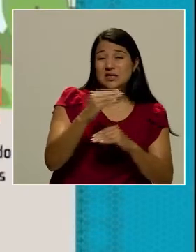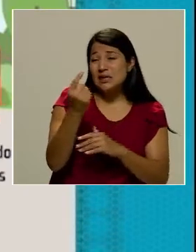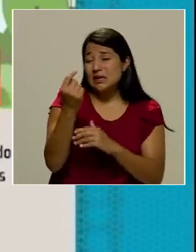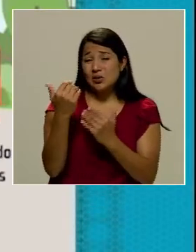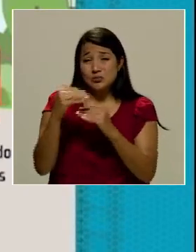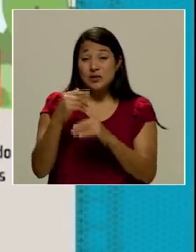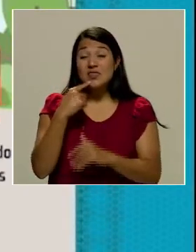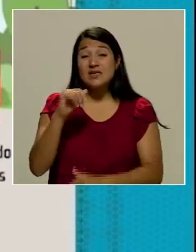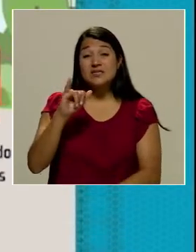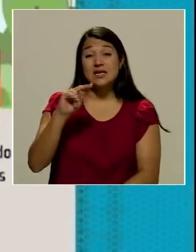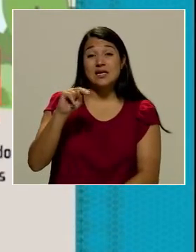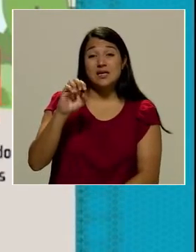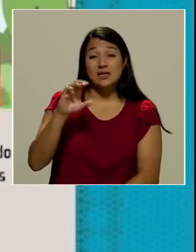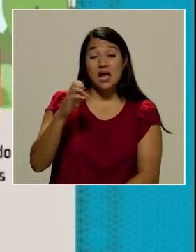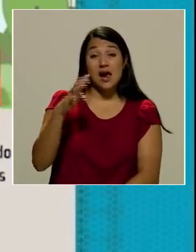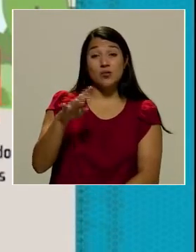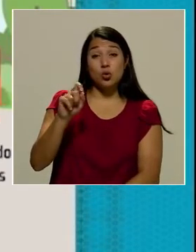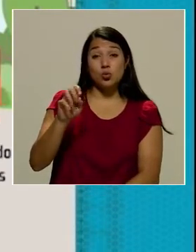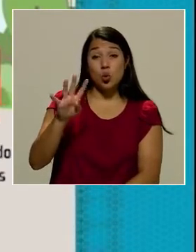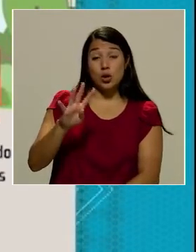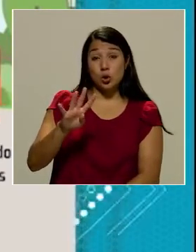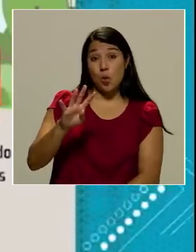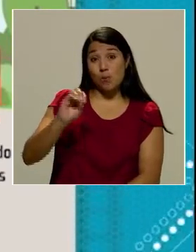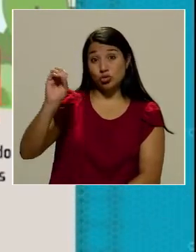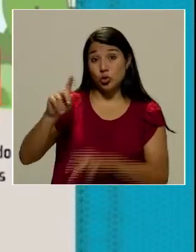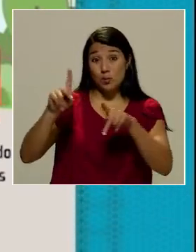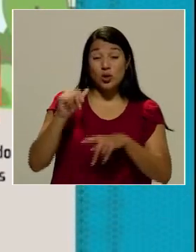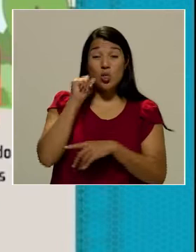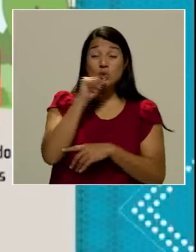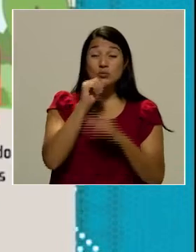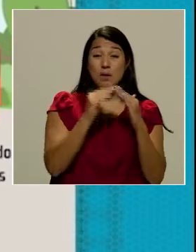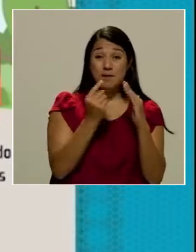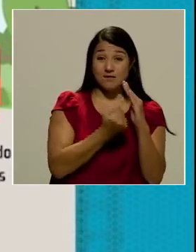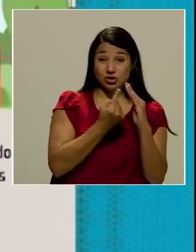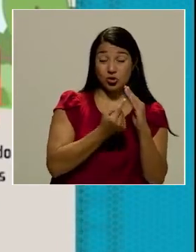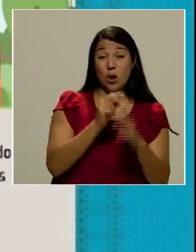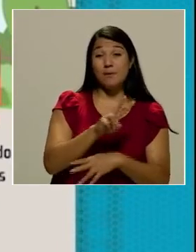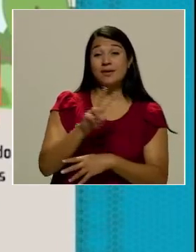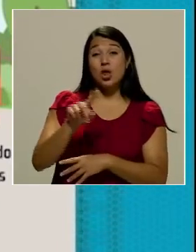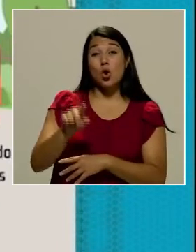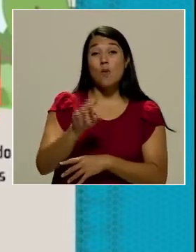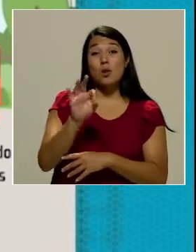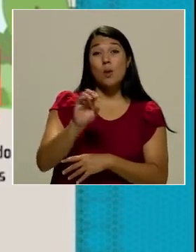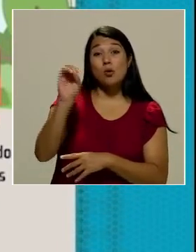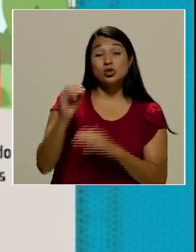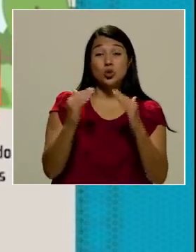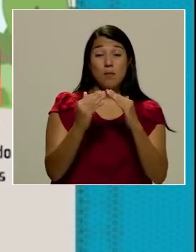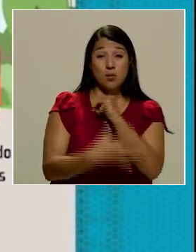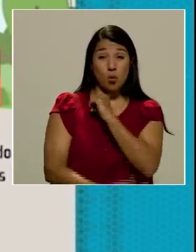un 14,4% de los adultos mayores viven solos, un 22,9% están en pobreza,